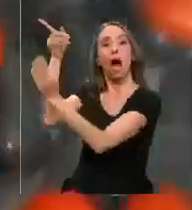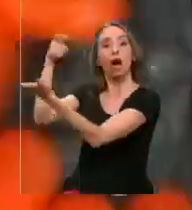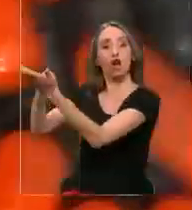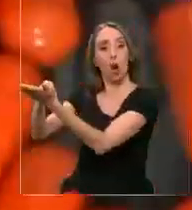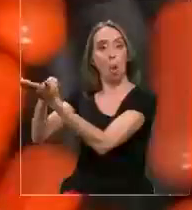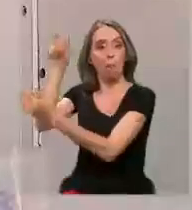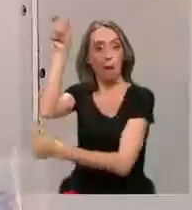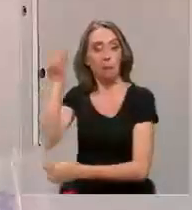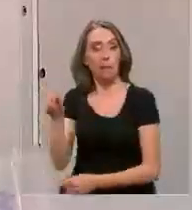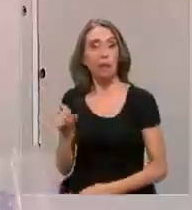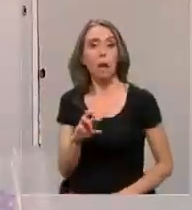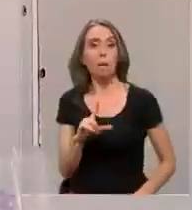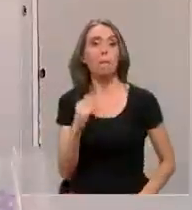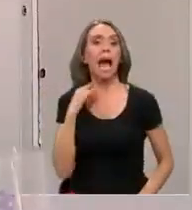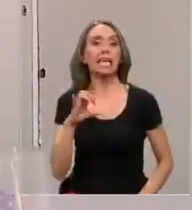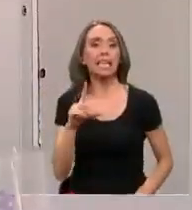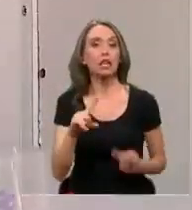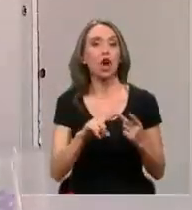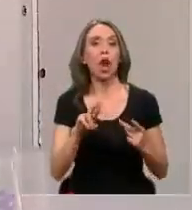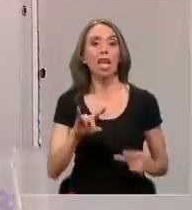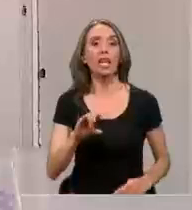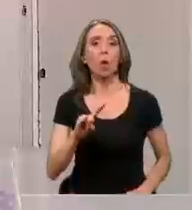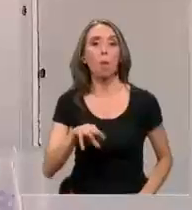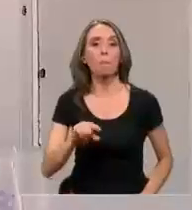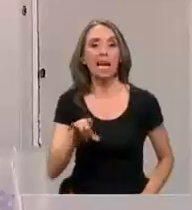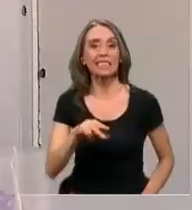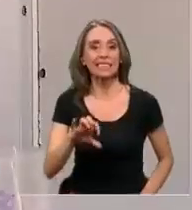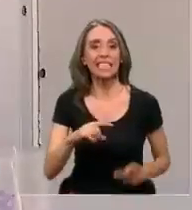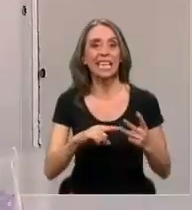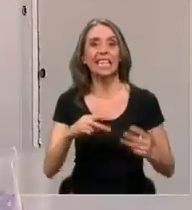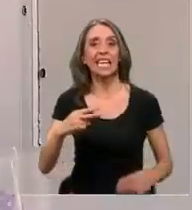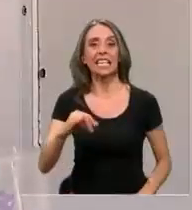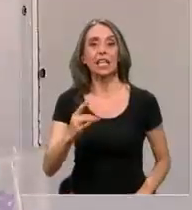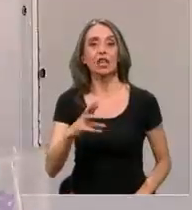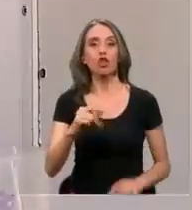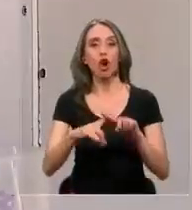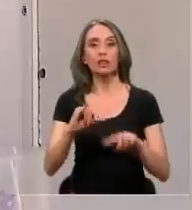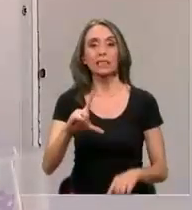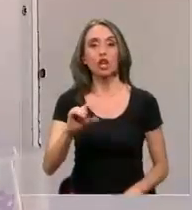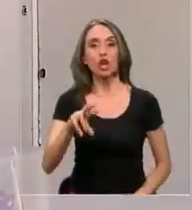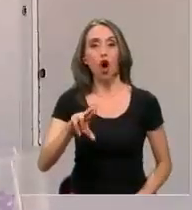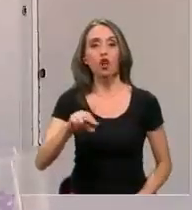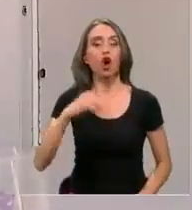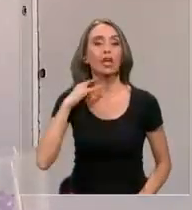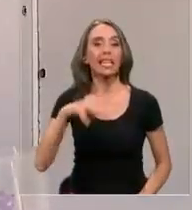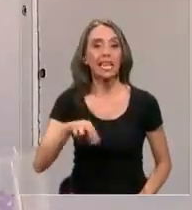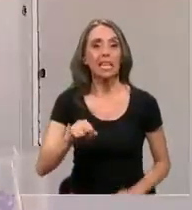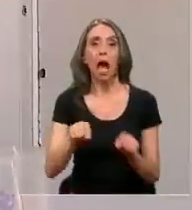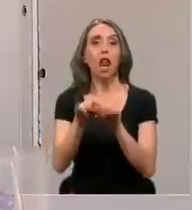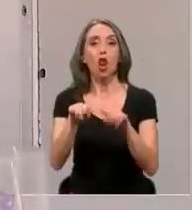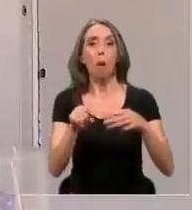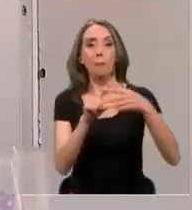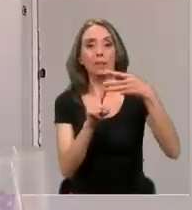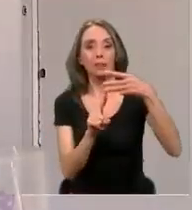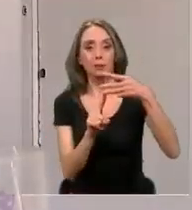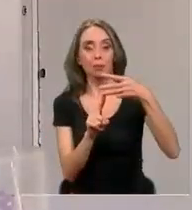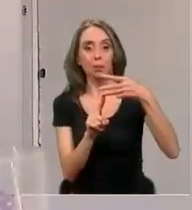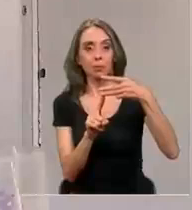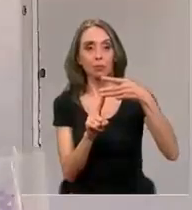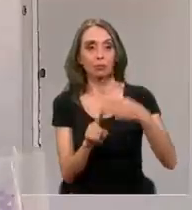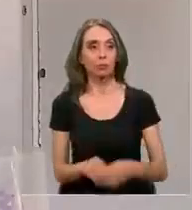llámese platino reuma cine o hidroxi cloroquina es lo mismo